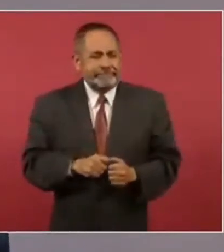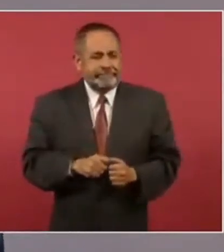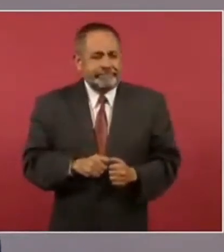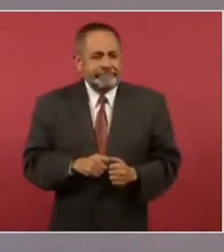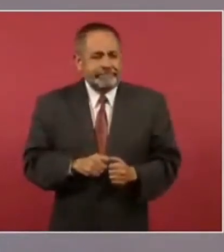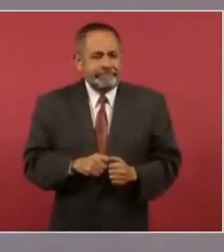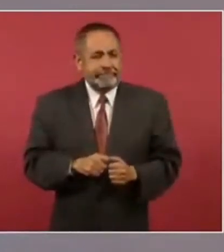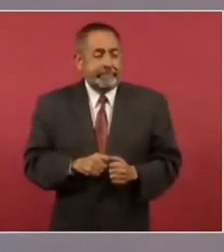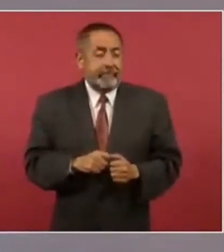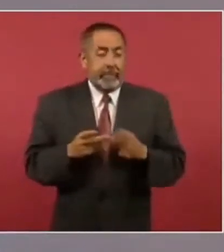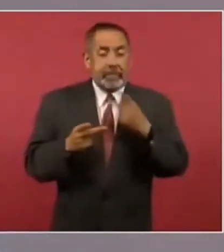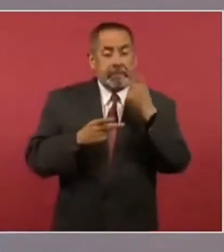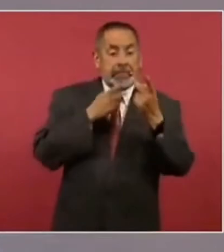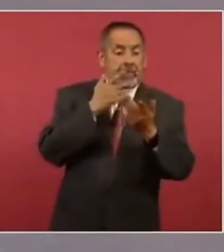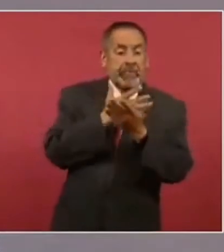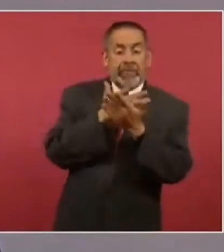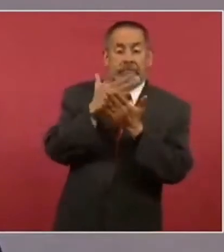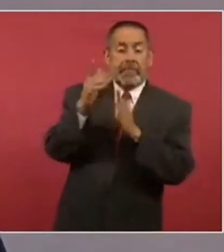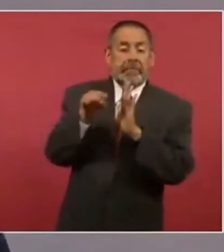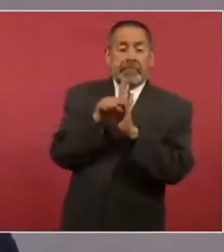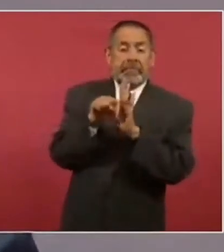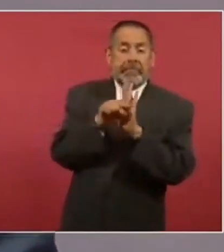con grilla